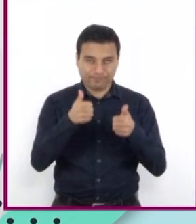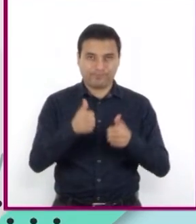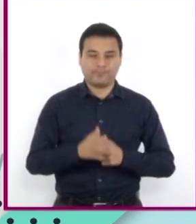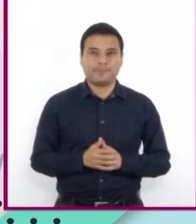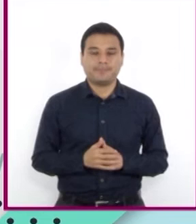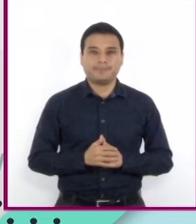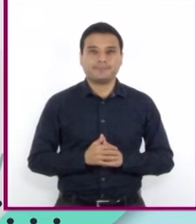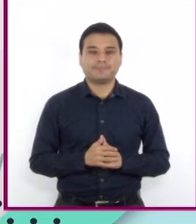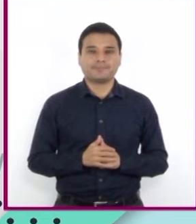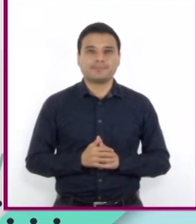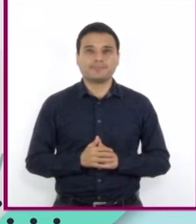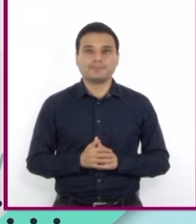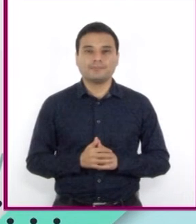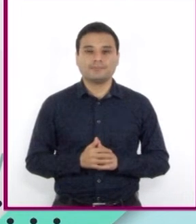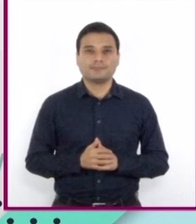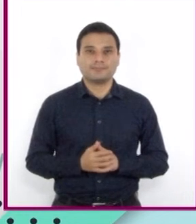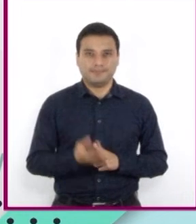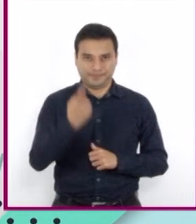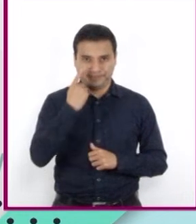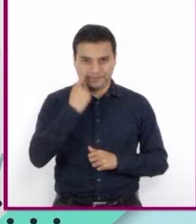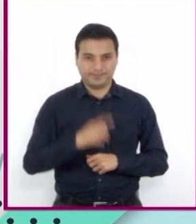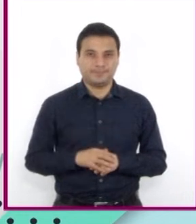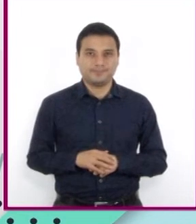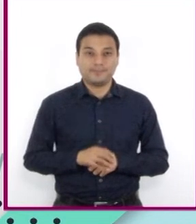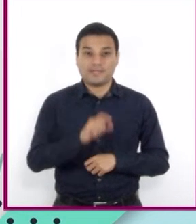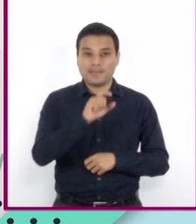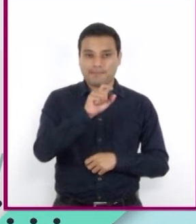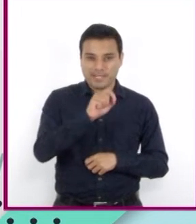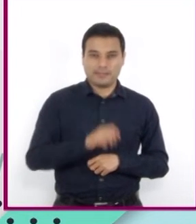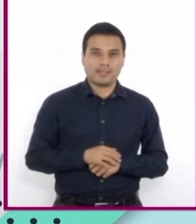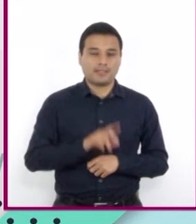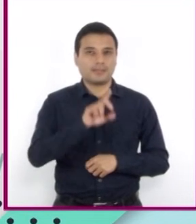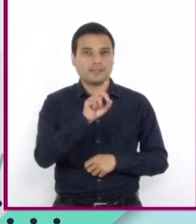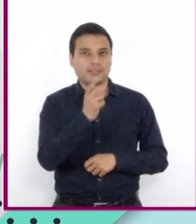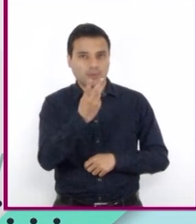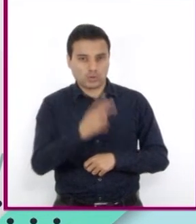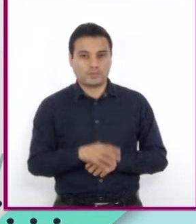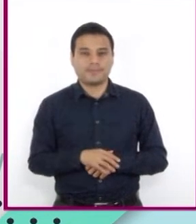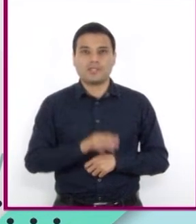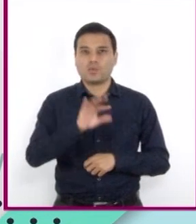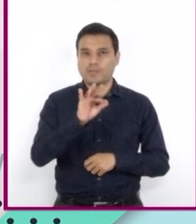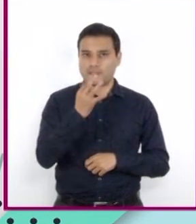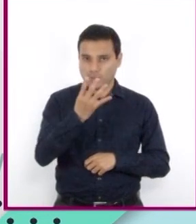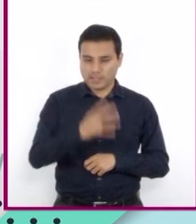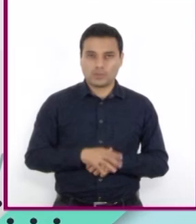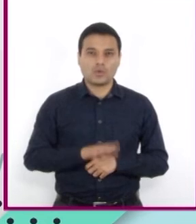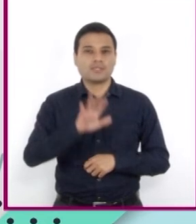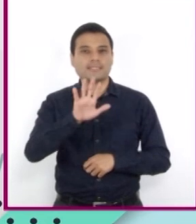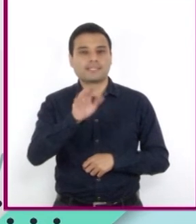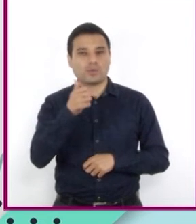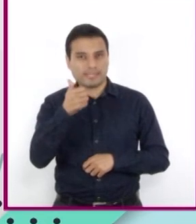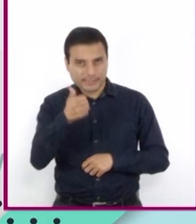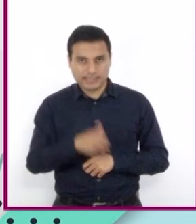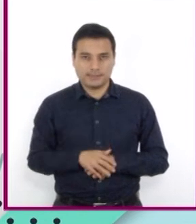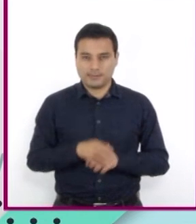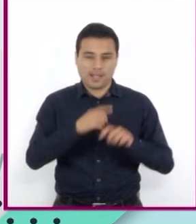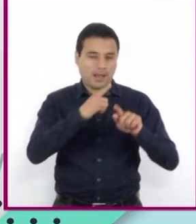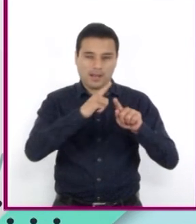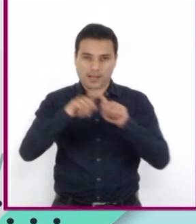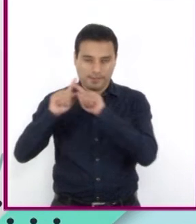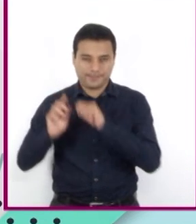Sea la sucesión 20, 32, 44, 56,